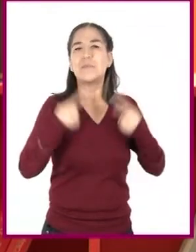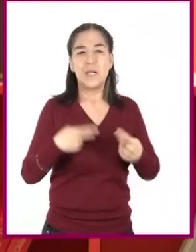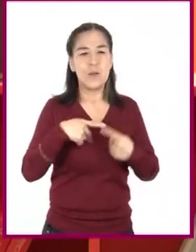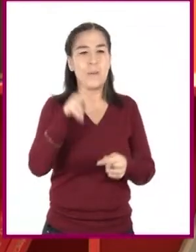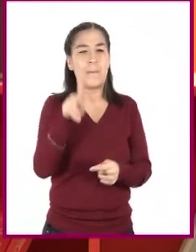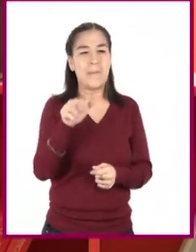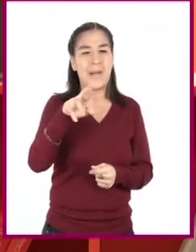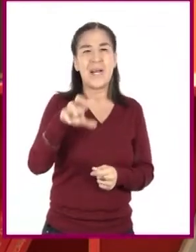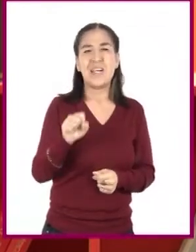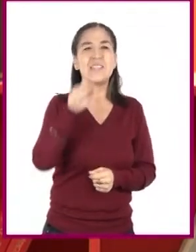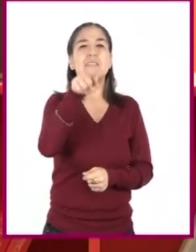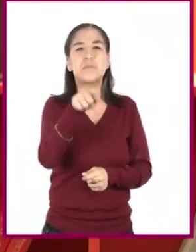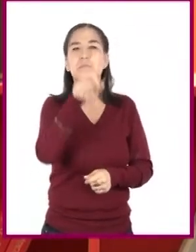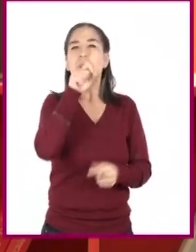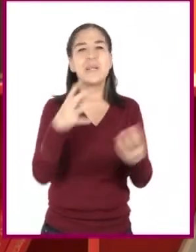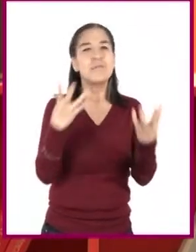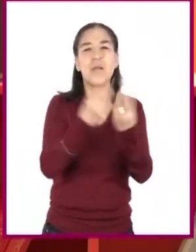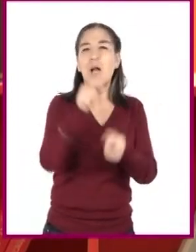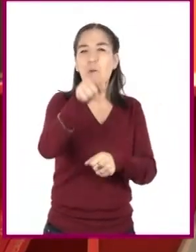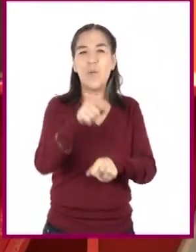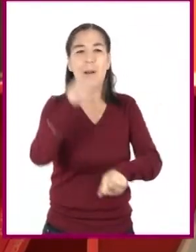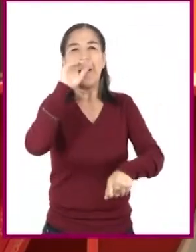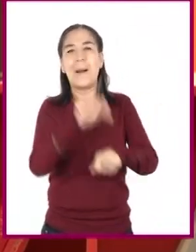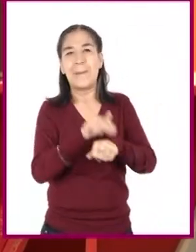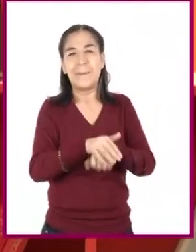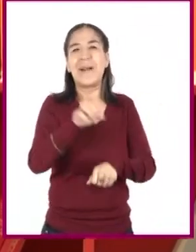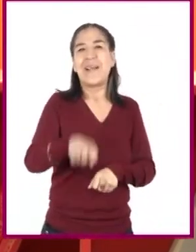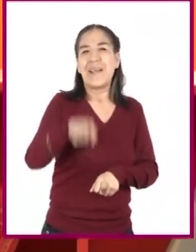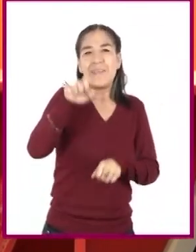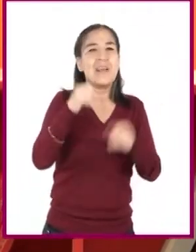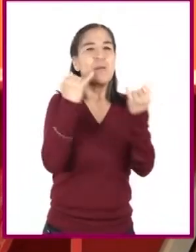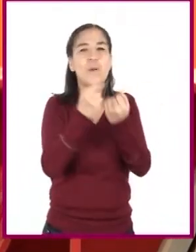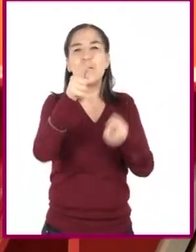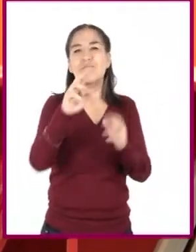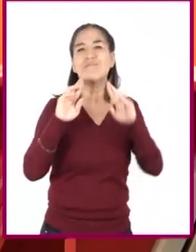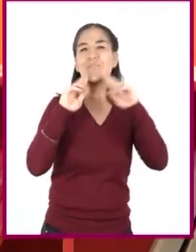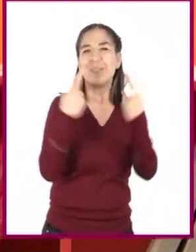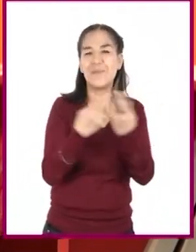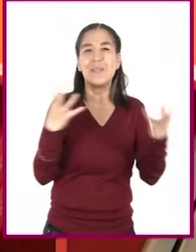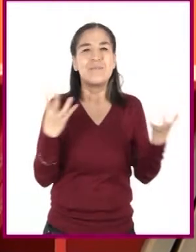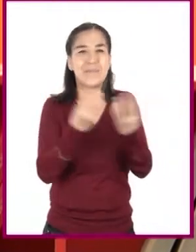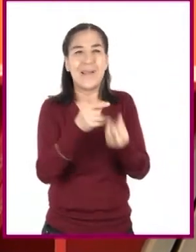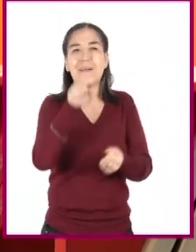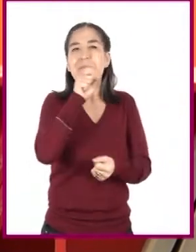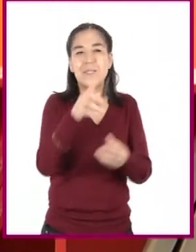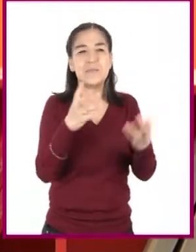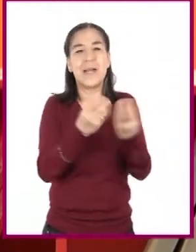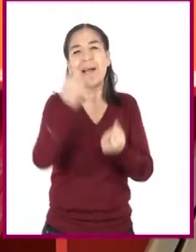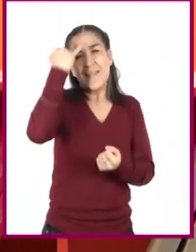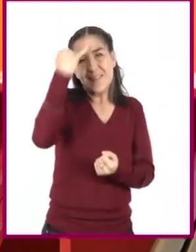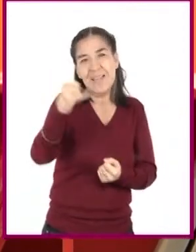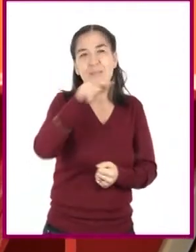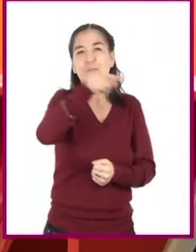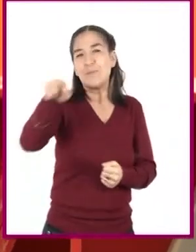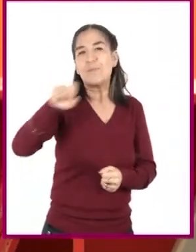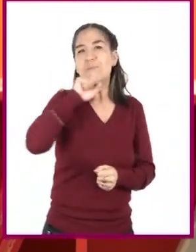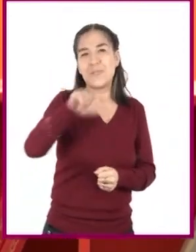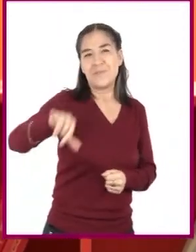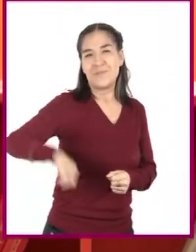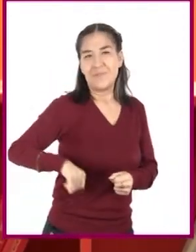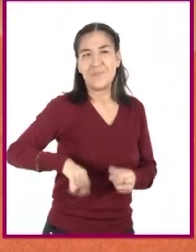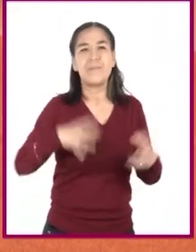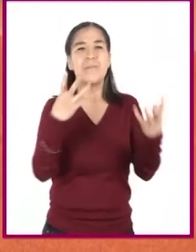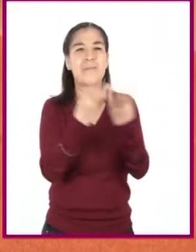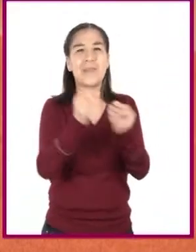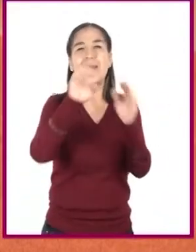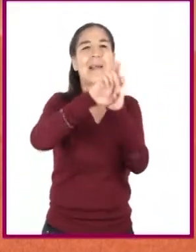son de tu familia y edad y con quienes compartes espacios de reunión, ideas e intereses.